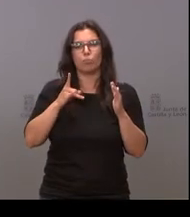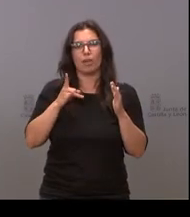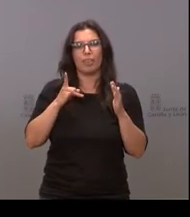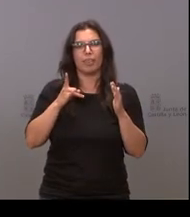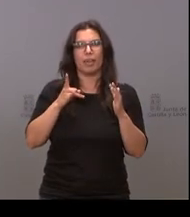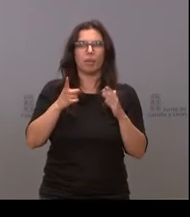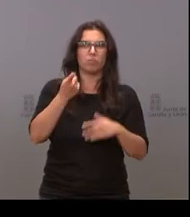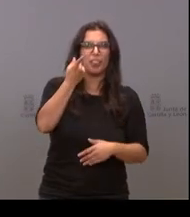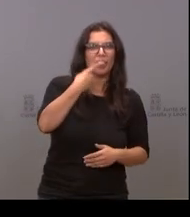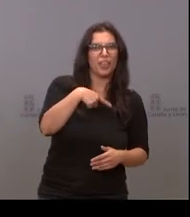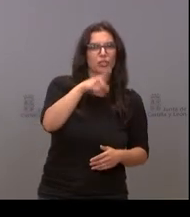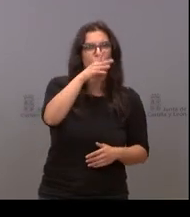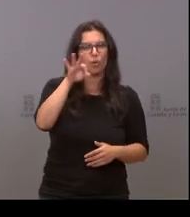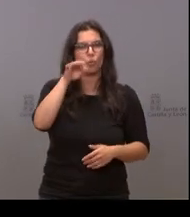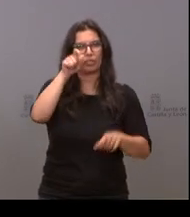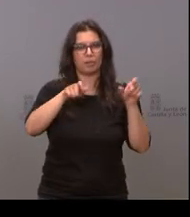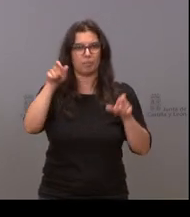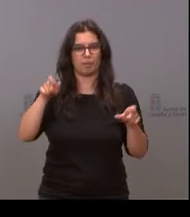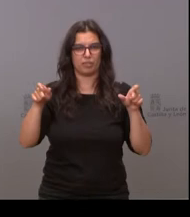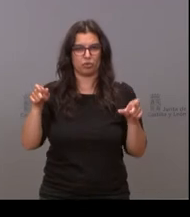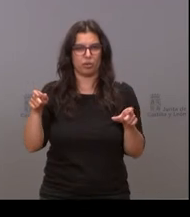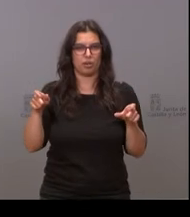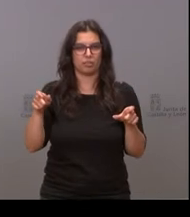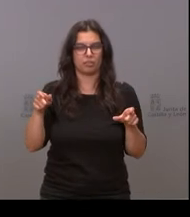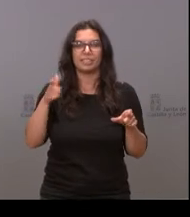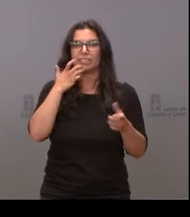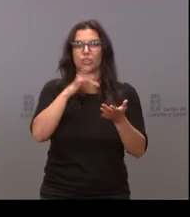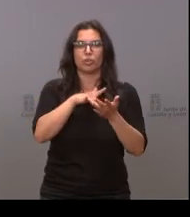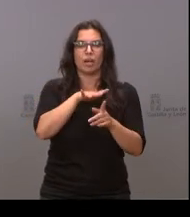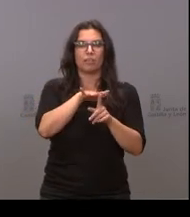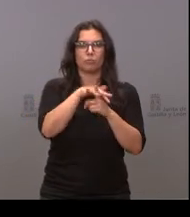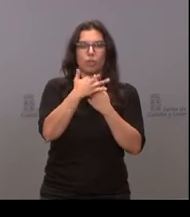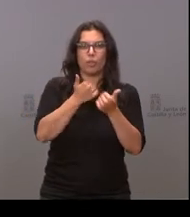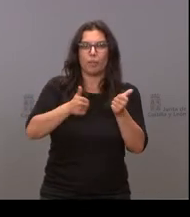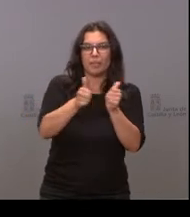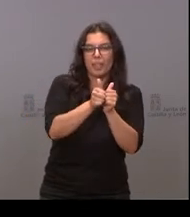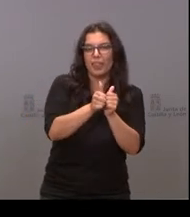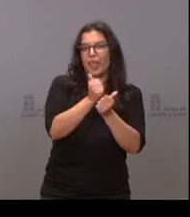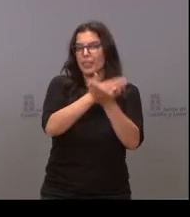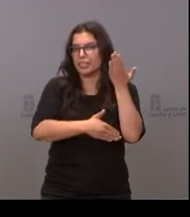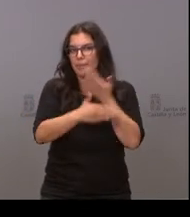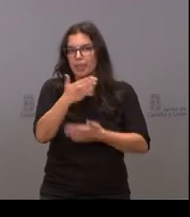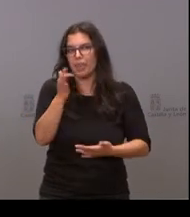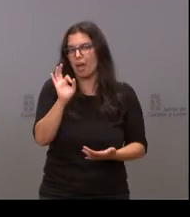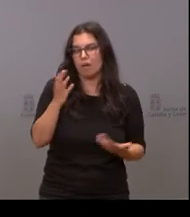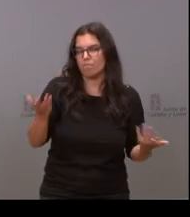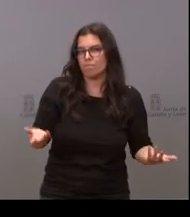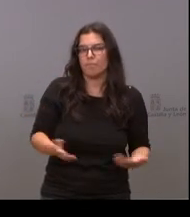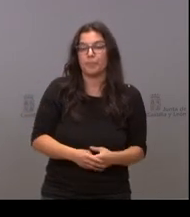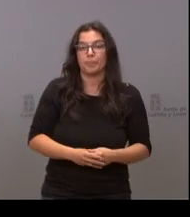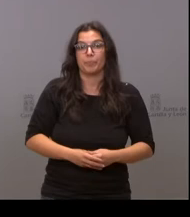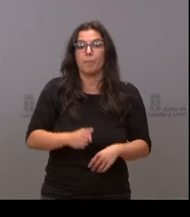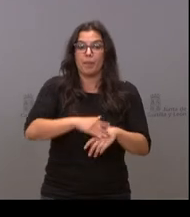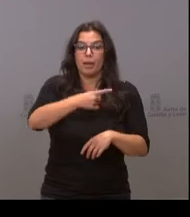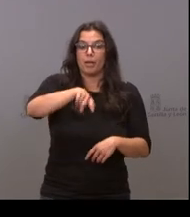150 personas que tengan dependencia o algún tipo de discapacidad para que puedan